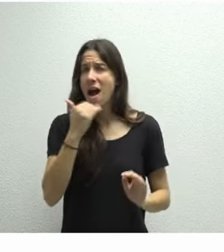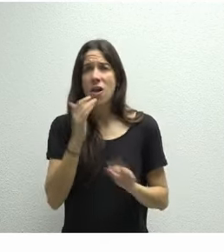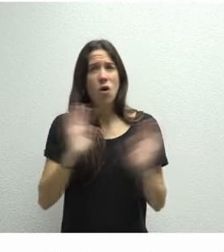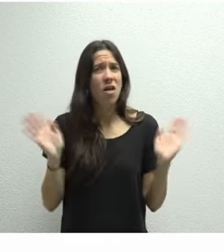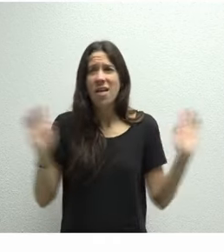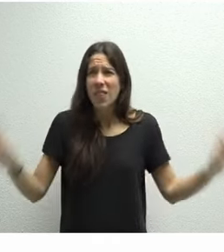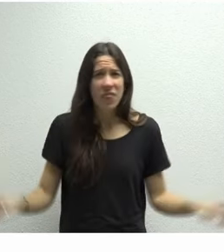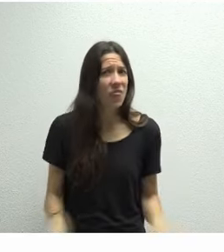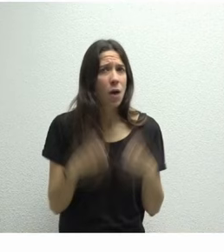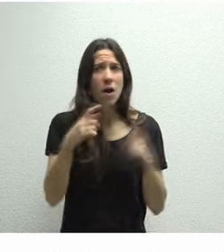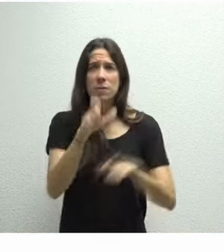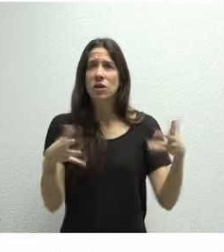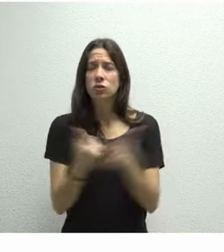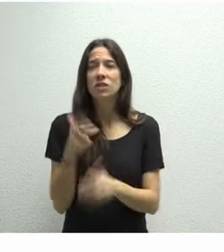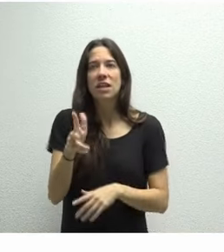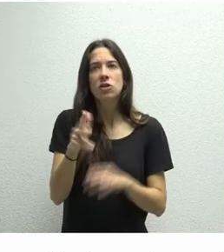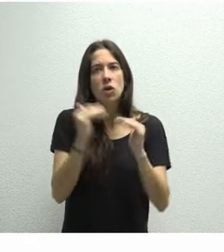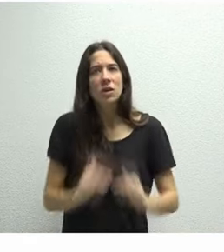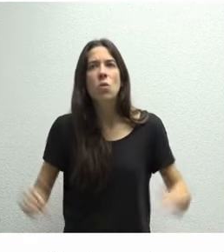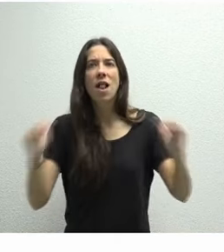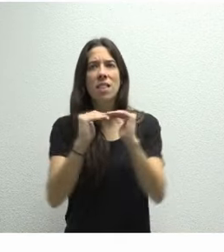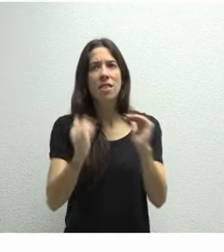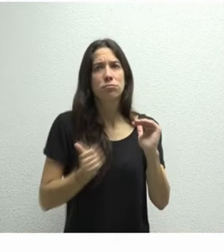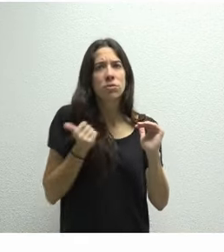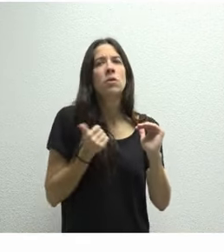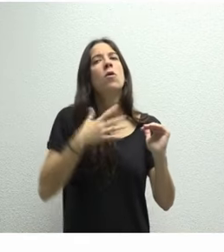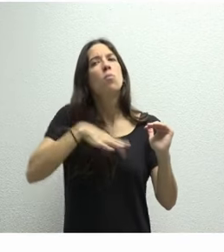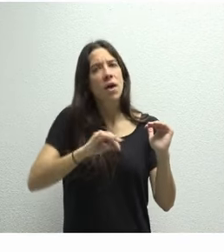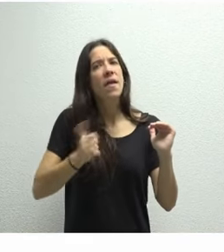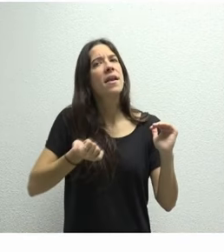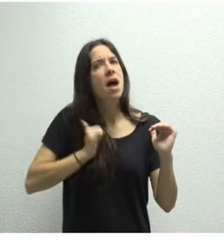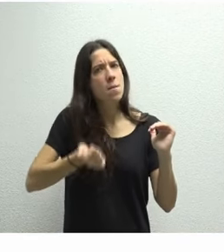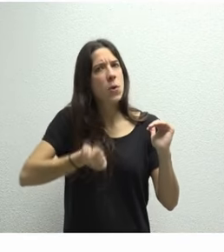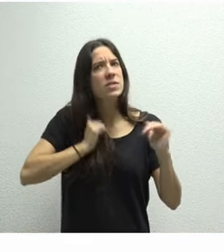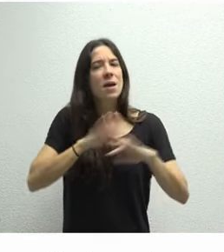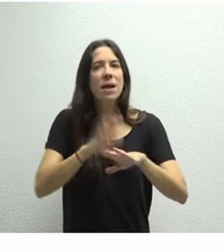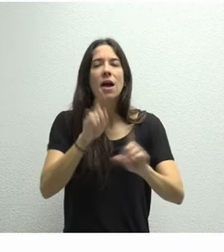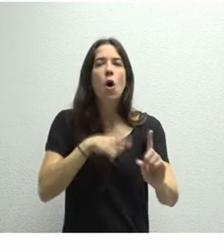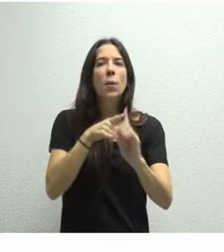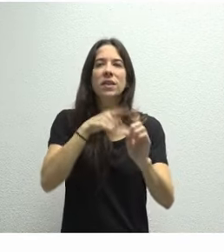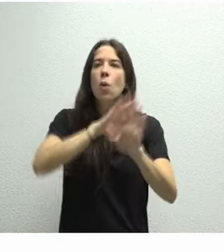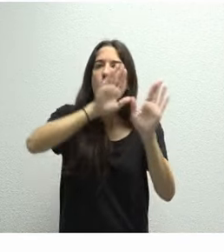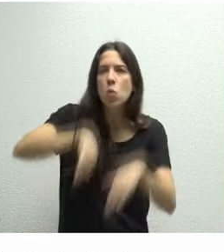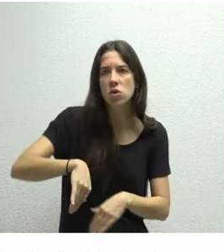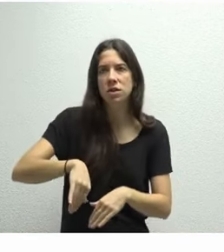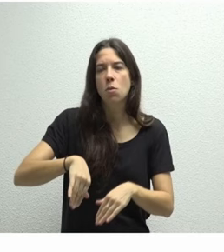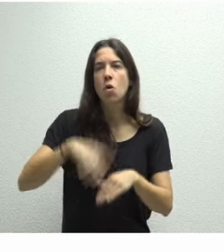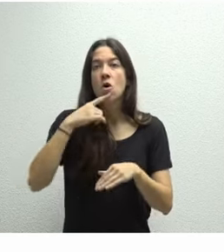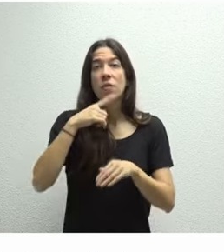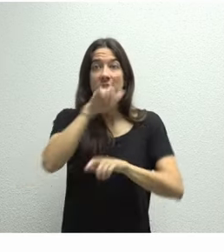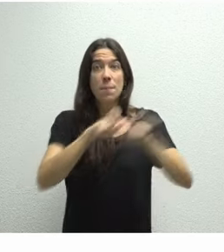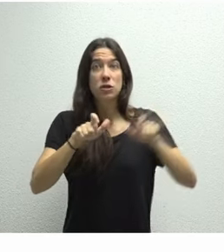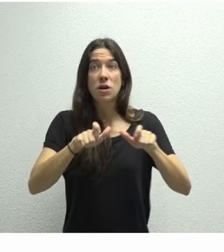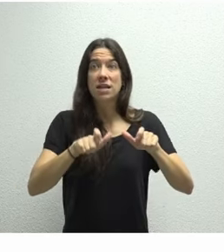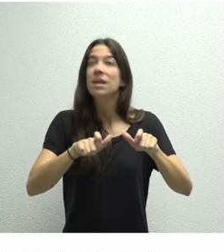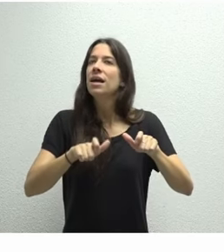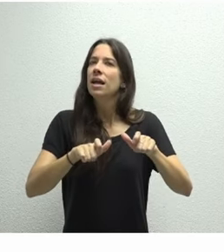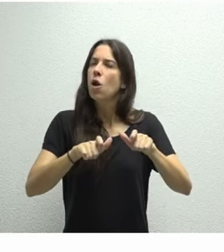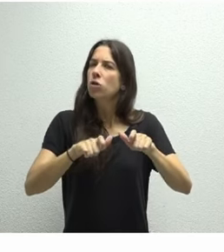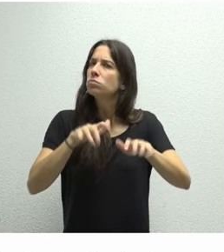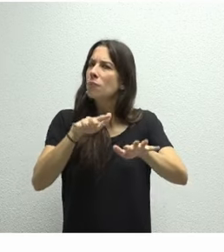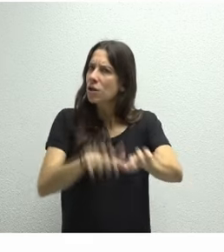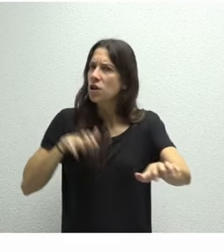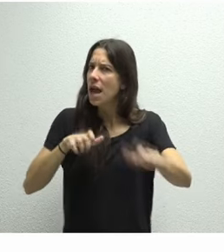ejercer sus derechos en igualdad de condiciones para que pueda alcanzarse ese objetivo último de que el mayor número de personas alcance el libre